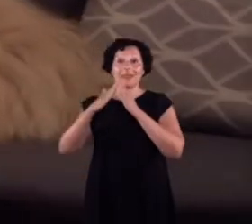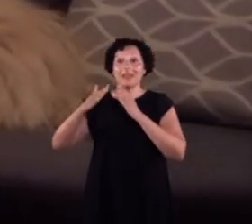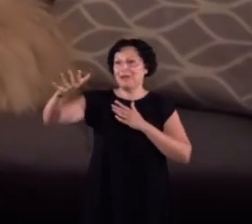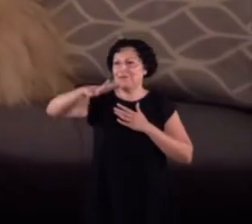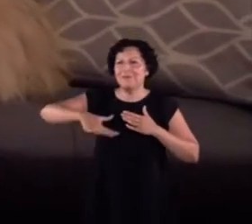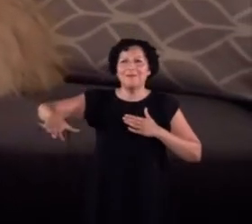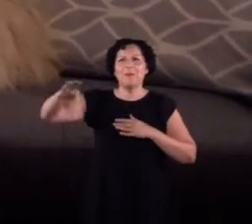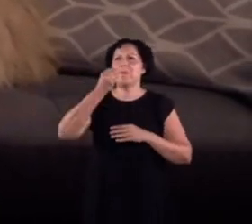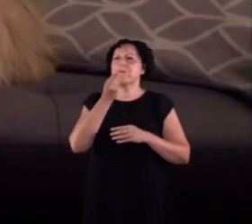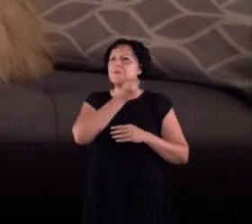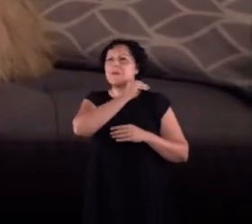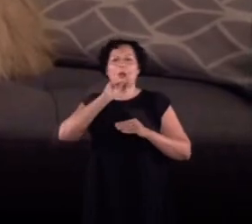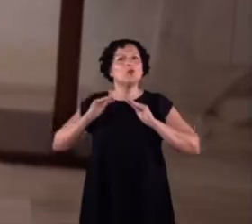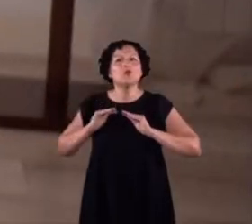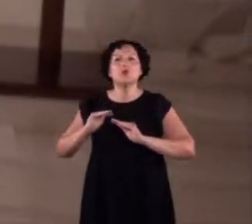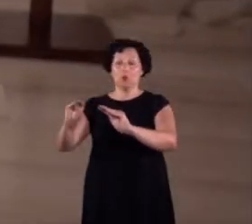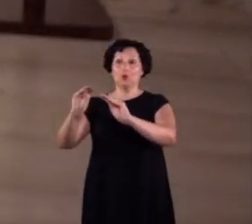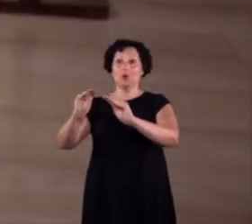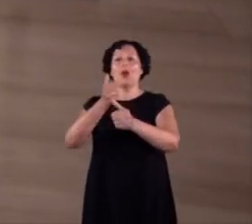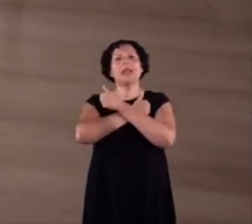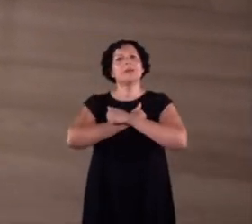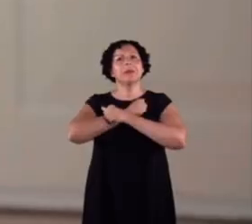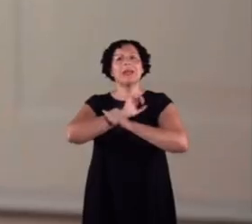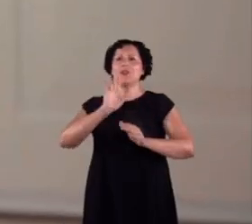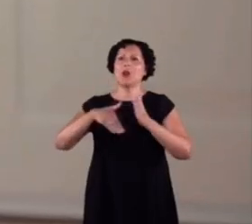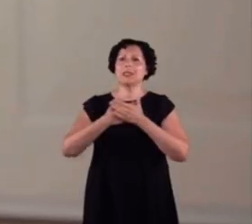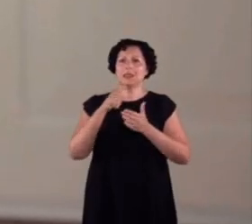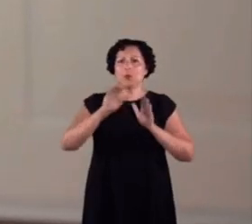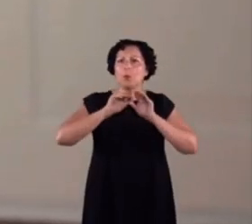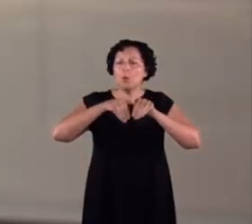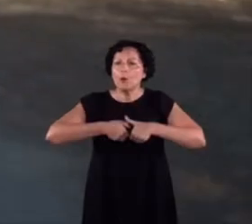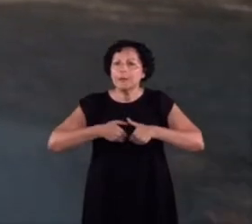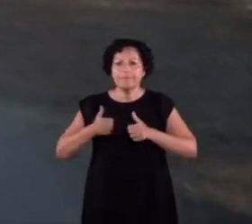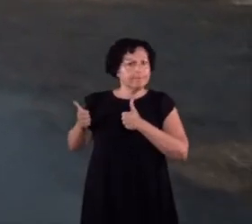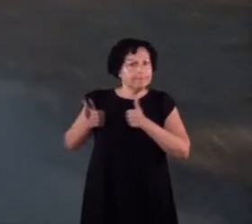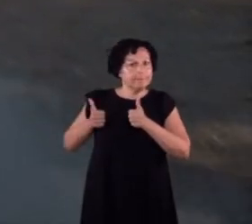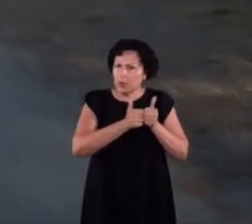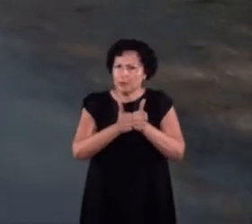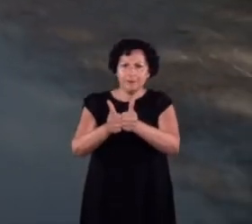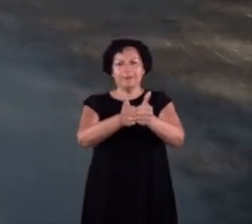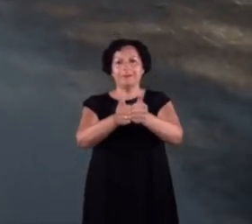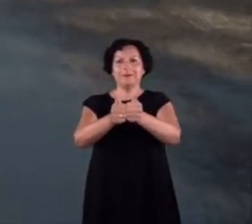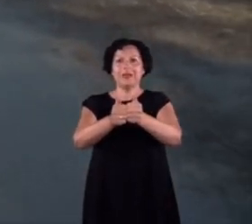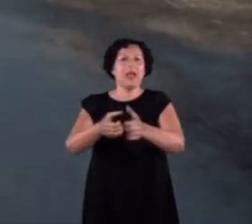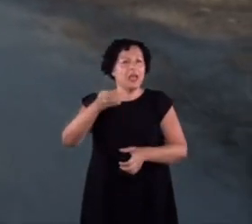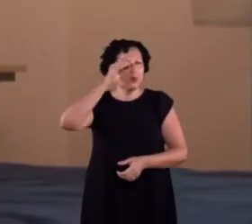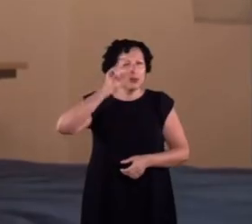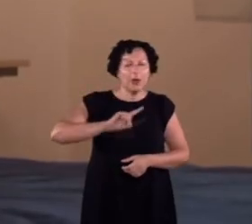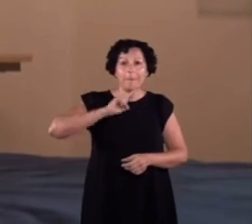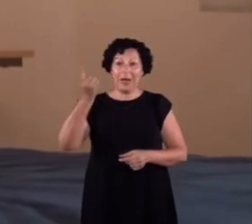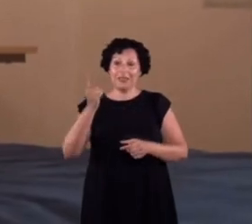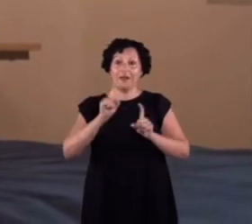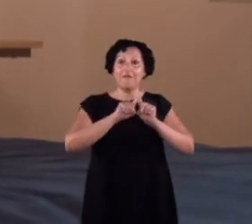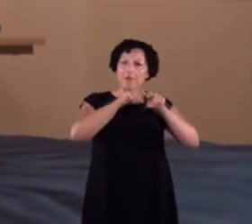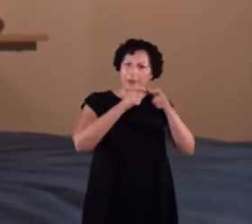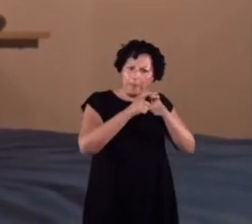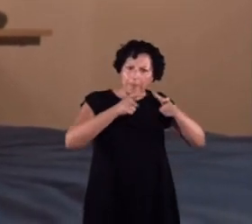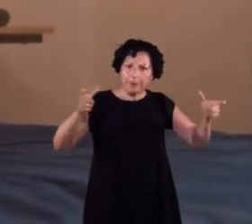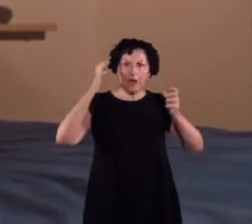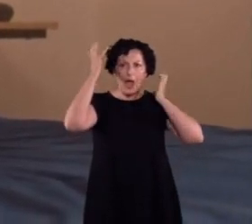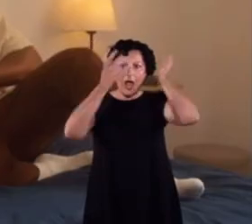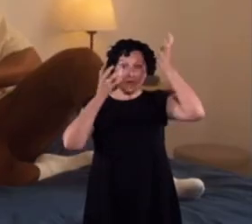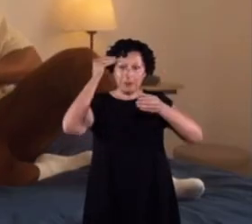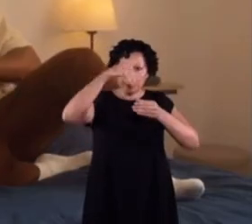Siempre tendrá el mejor sitio en tu hogar. Te estará esperando llegues cuando llegues. Te acompañará en cada paso que des. Te escuchará más que tu mejor